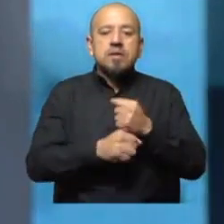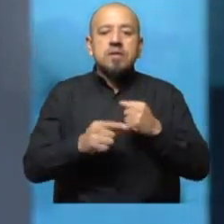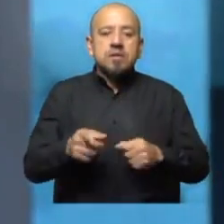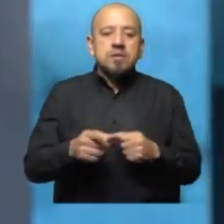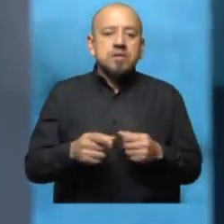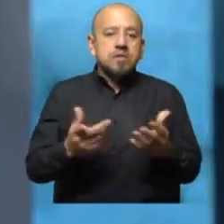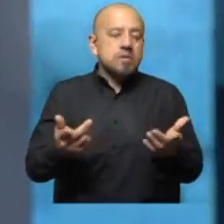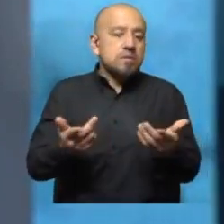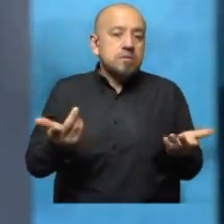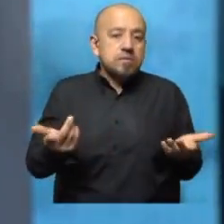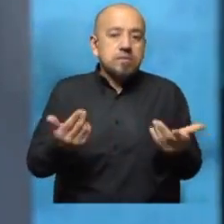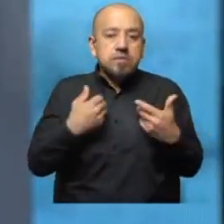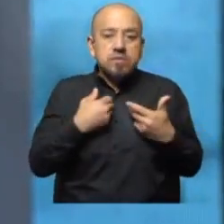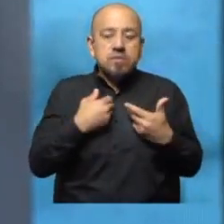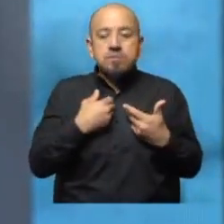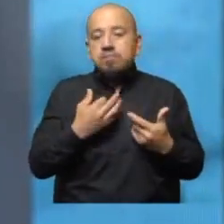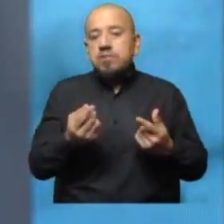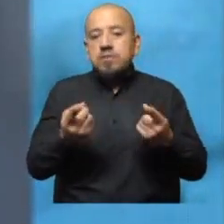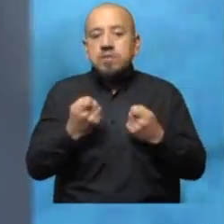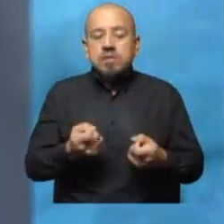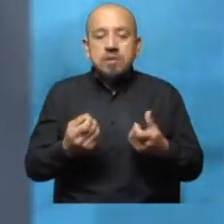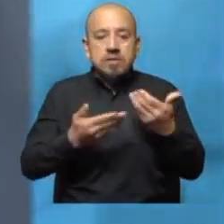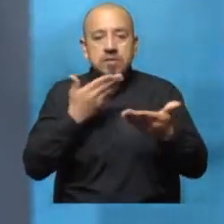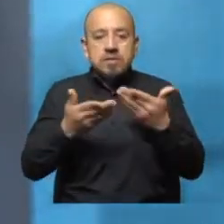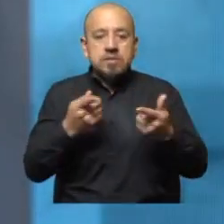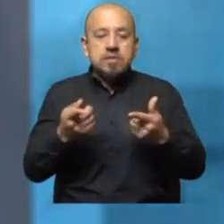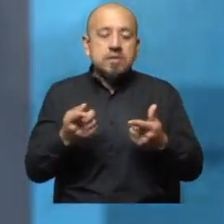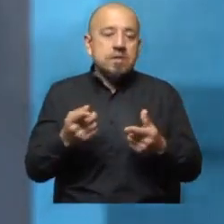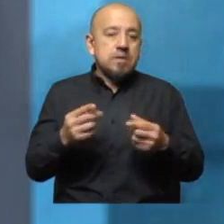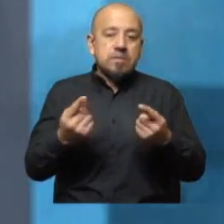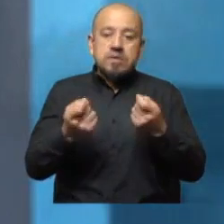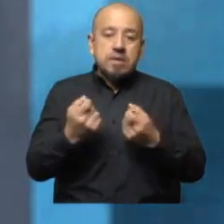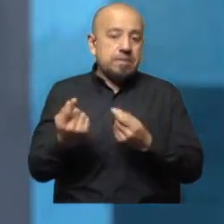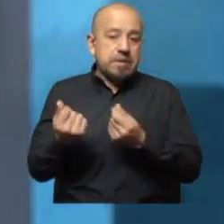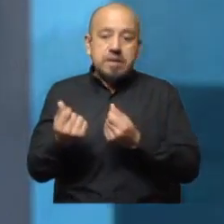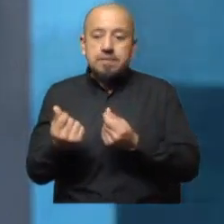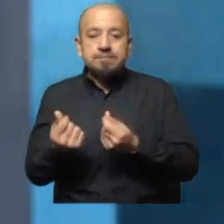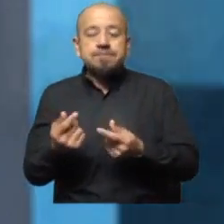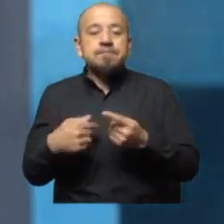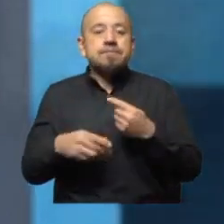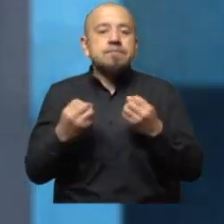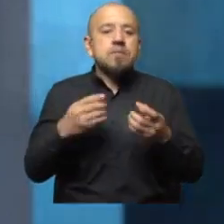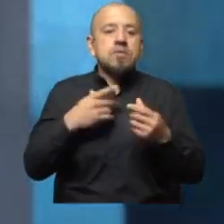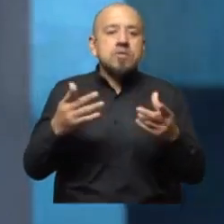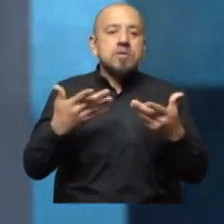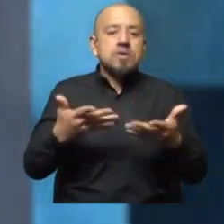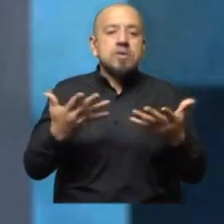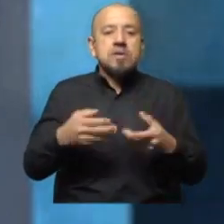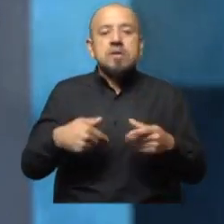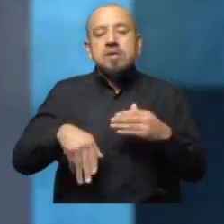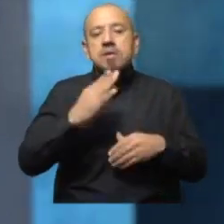necesidad económica la urgencia económica la salud en principio impulsada porque me quería ir de vacaciones con mis amigas